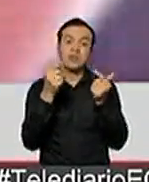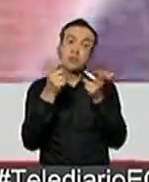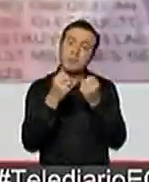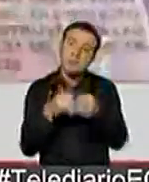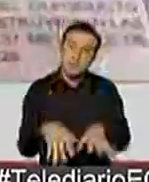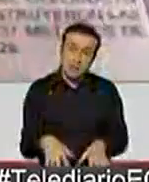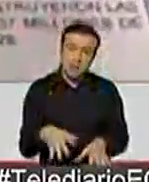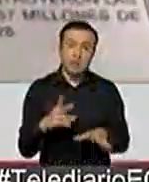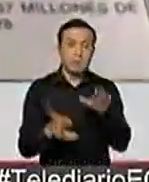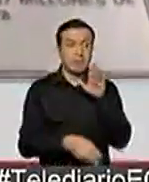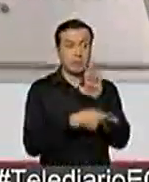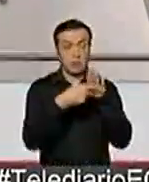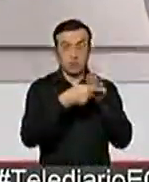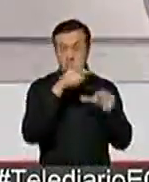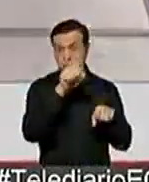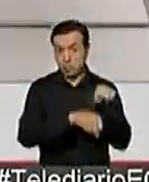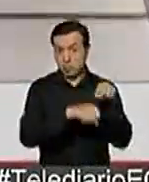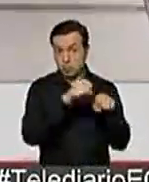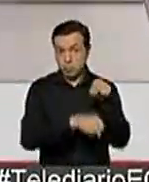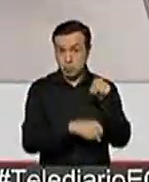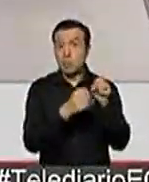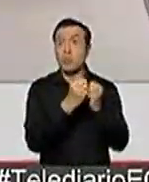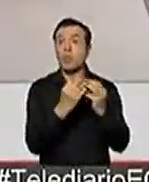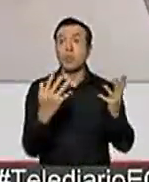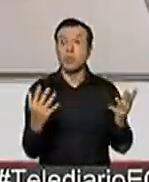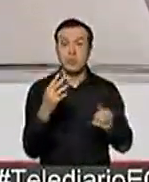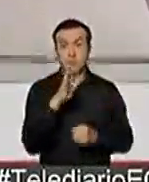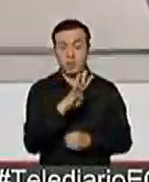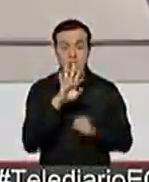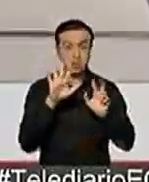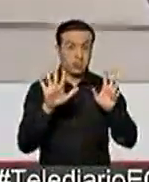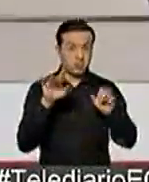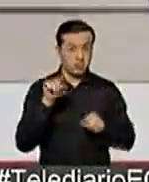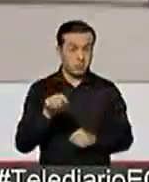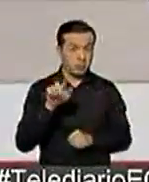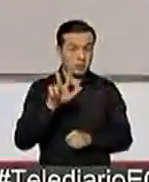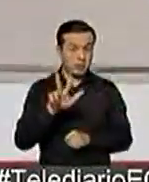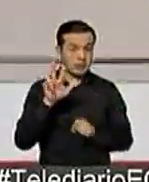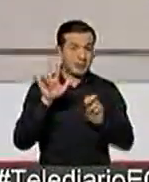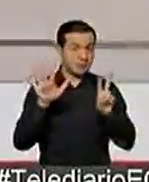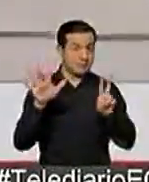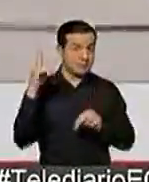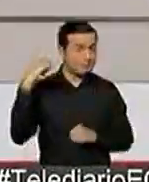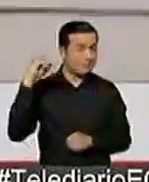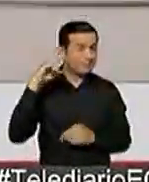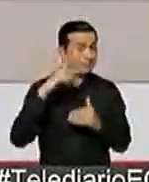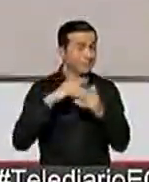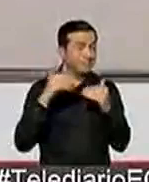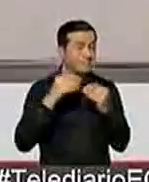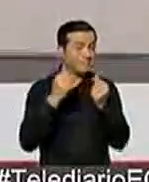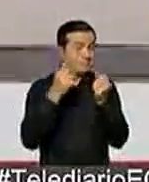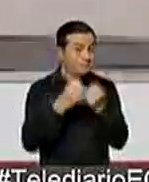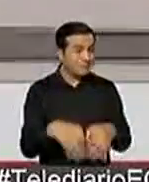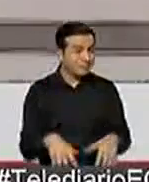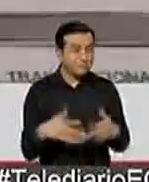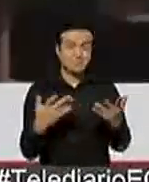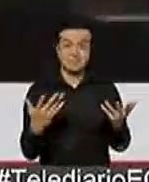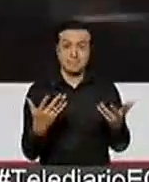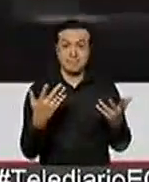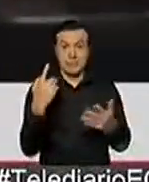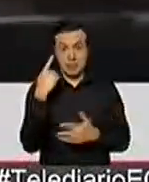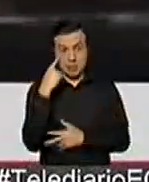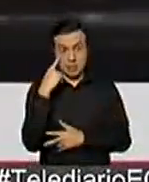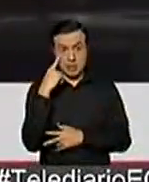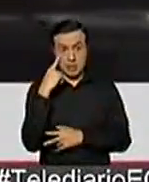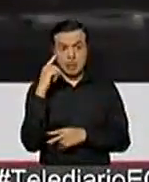en instalaciones petroleras, según Petroecuador, que ascienden a 48.37 millones de dólares. La demanda fue presentada en la Fiscalía